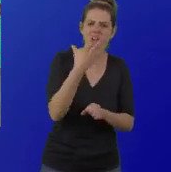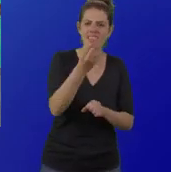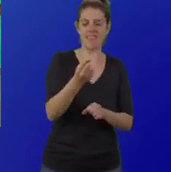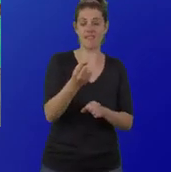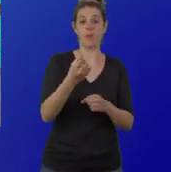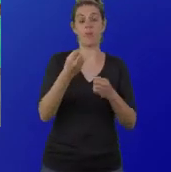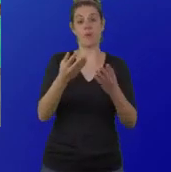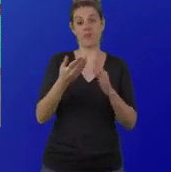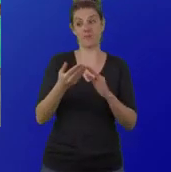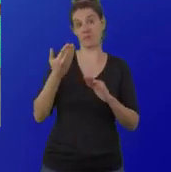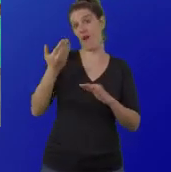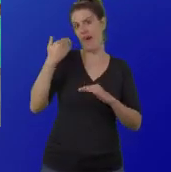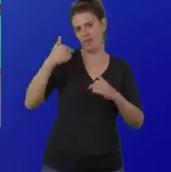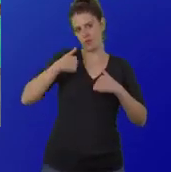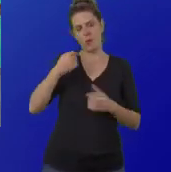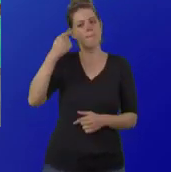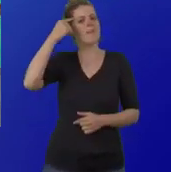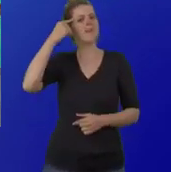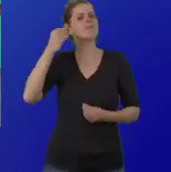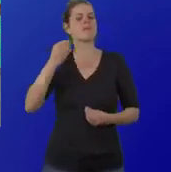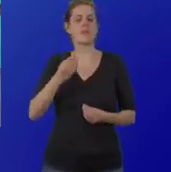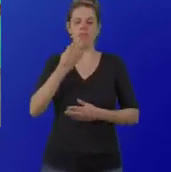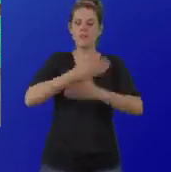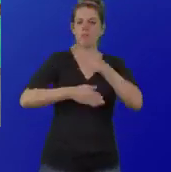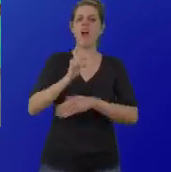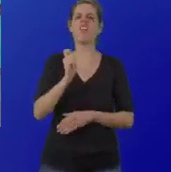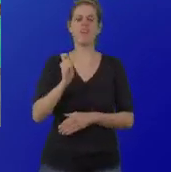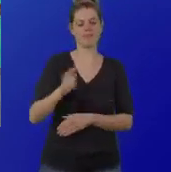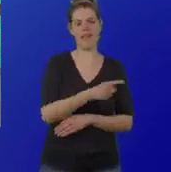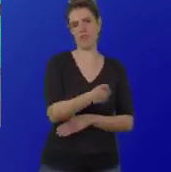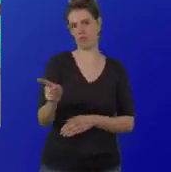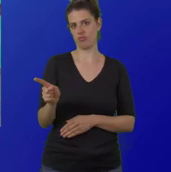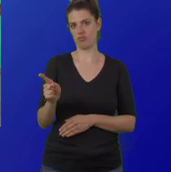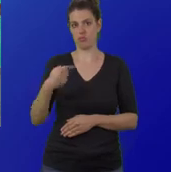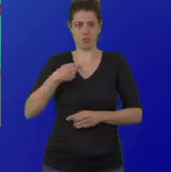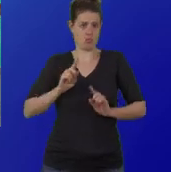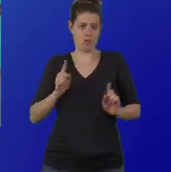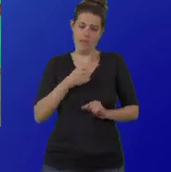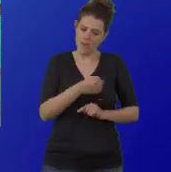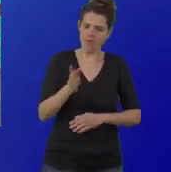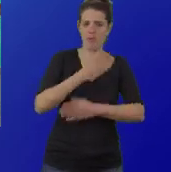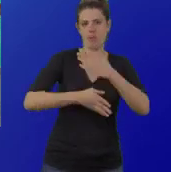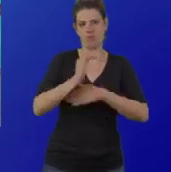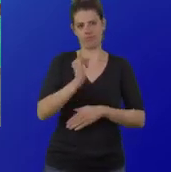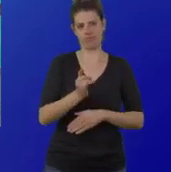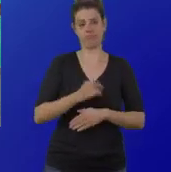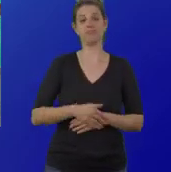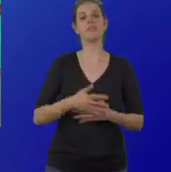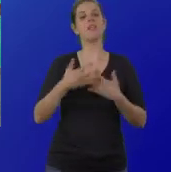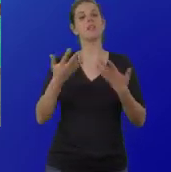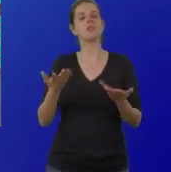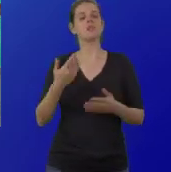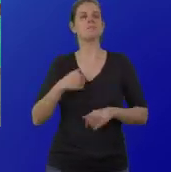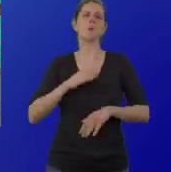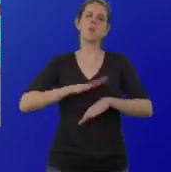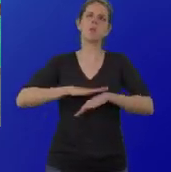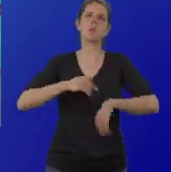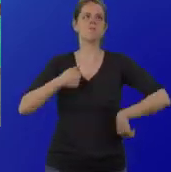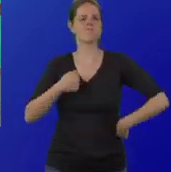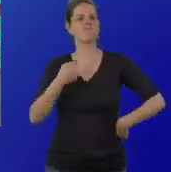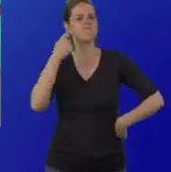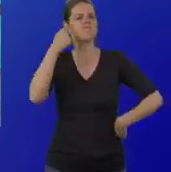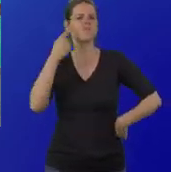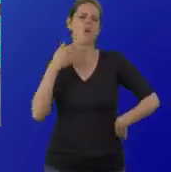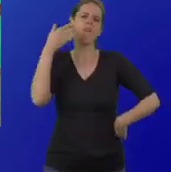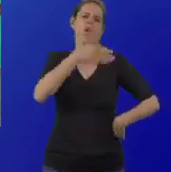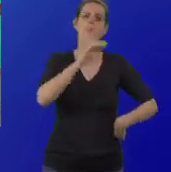mi concepto en ese momento era que ellos eran los que tenían la discapacidad y no yo. En determinado momento digo, voy